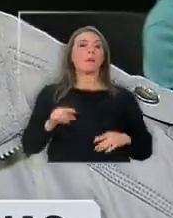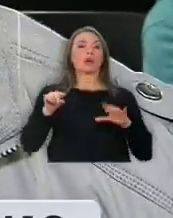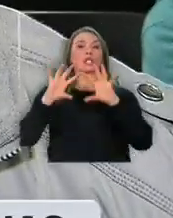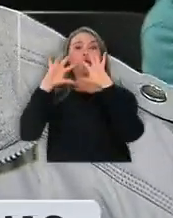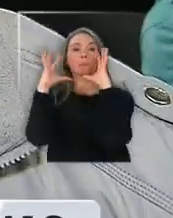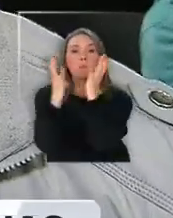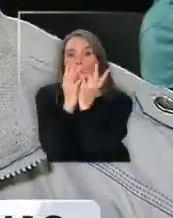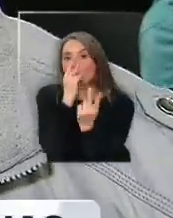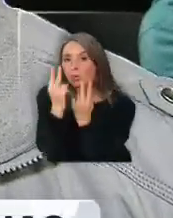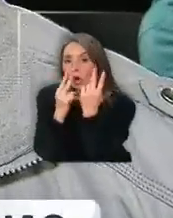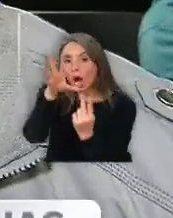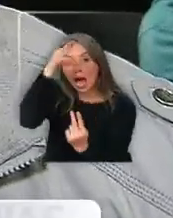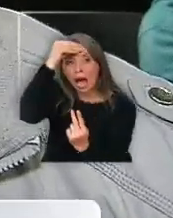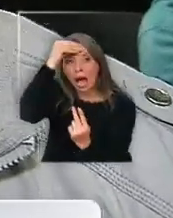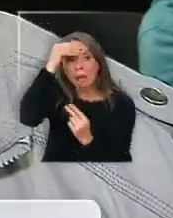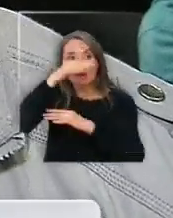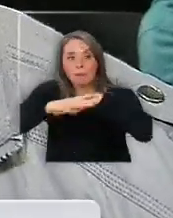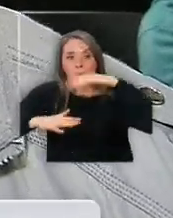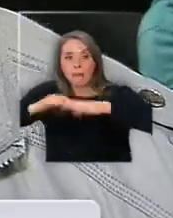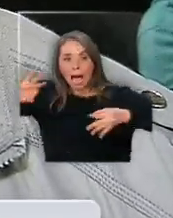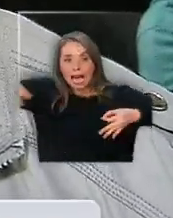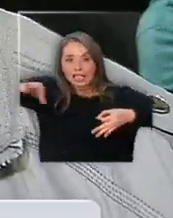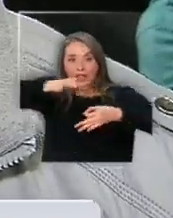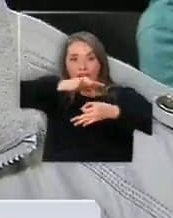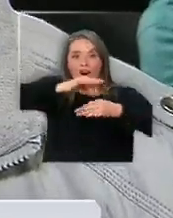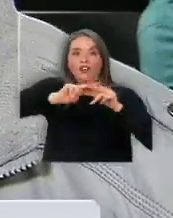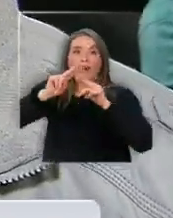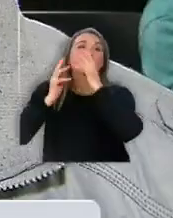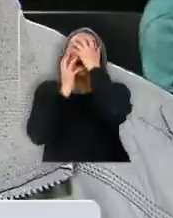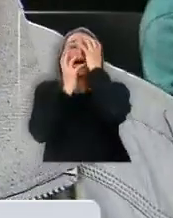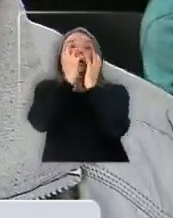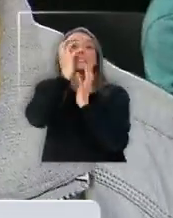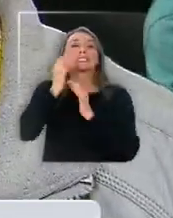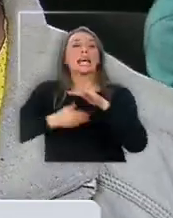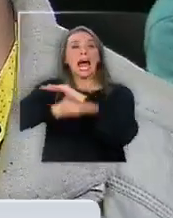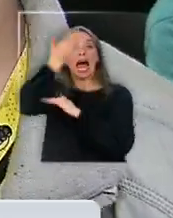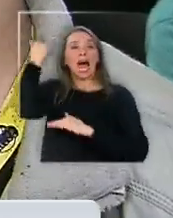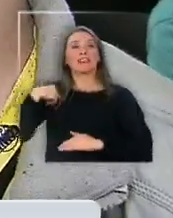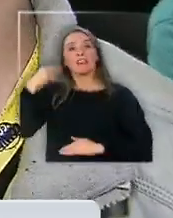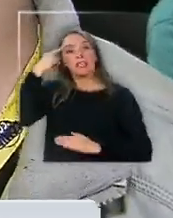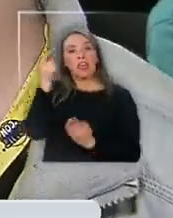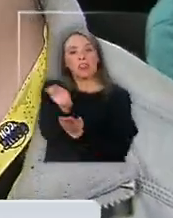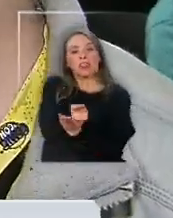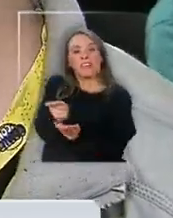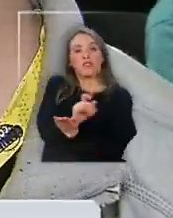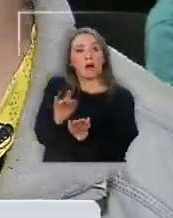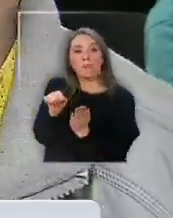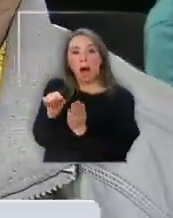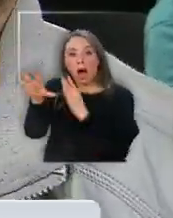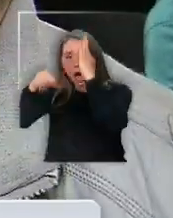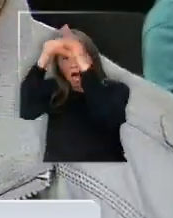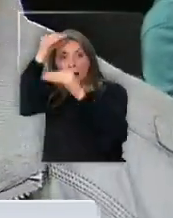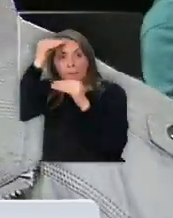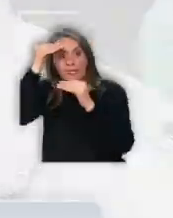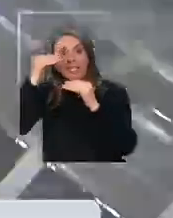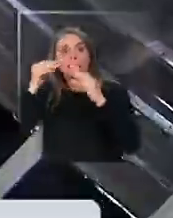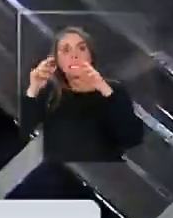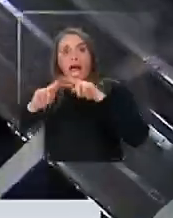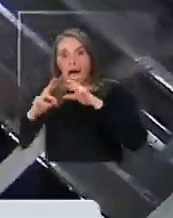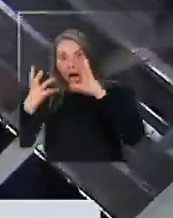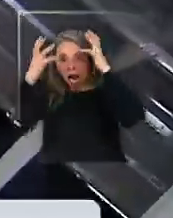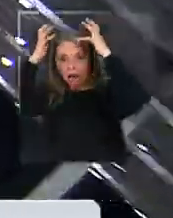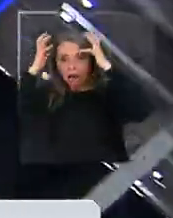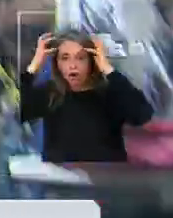aprender en la confección manual perfeccionarse yo ante saloma sabía dibujar ahora ahora he aprendido a construir cosas